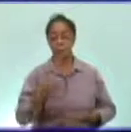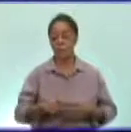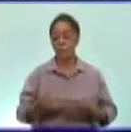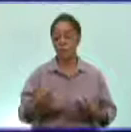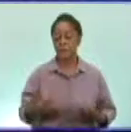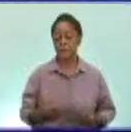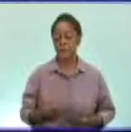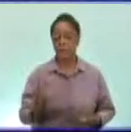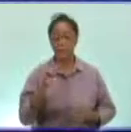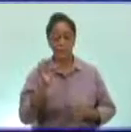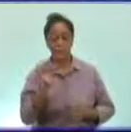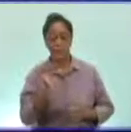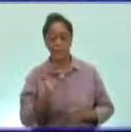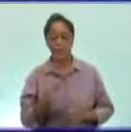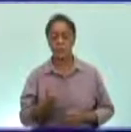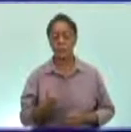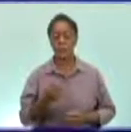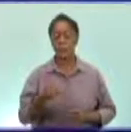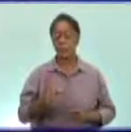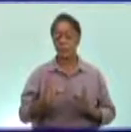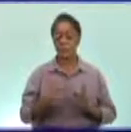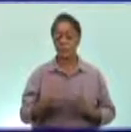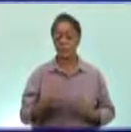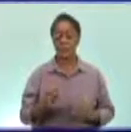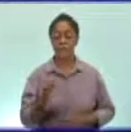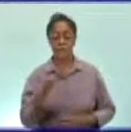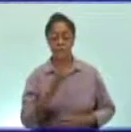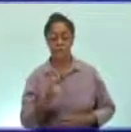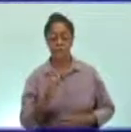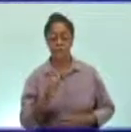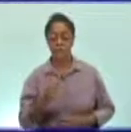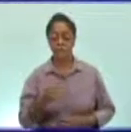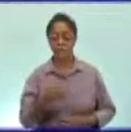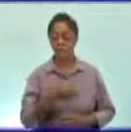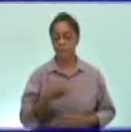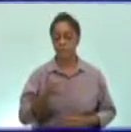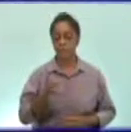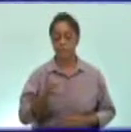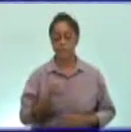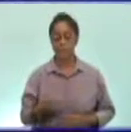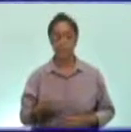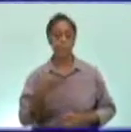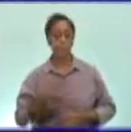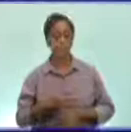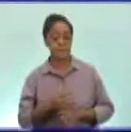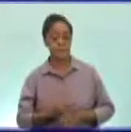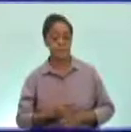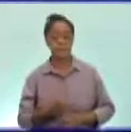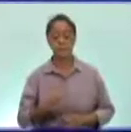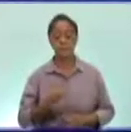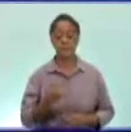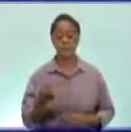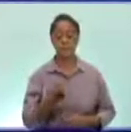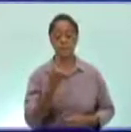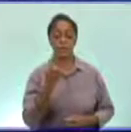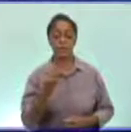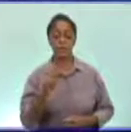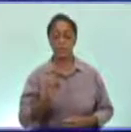organismos microscópicos como en el reino de las bacterias y los protistas, significa que todos sean